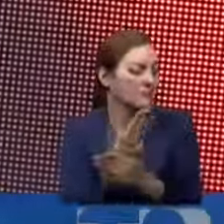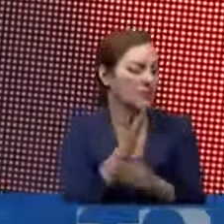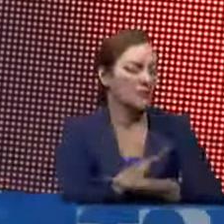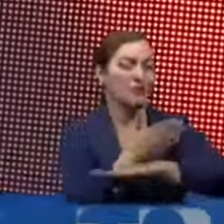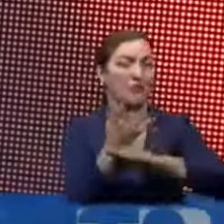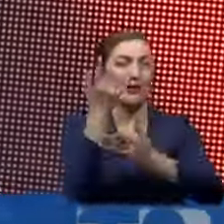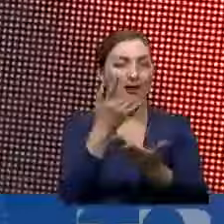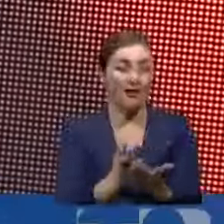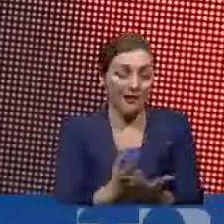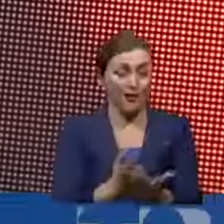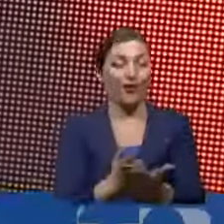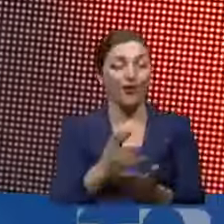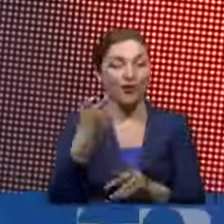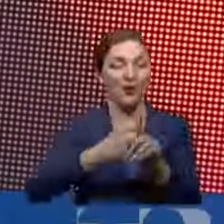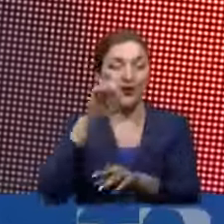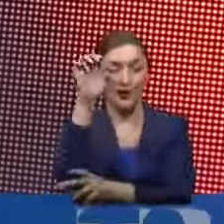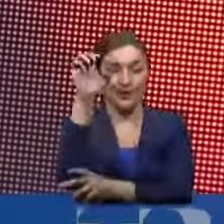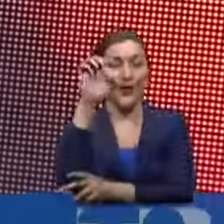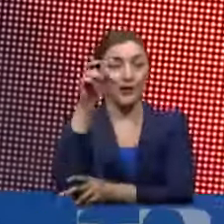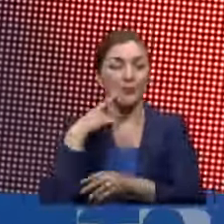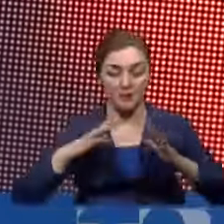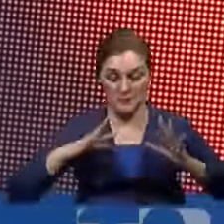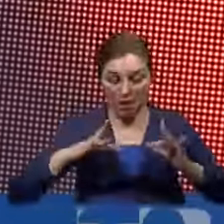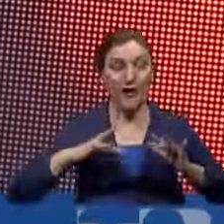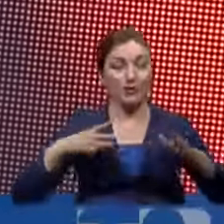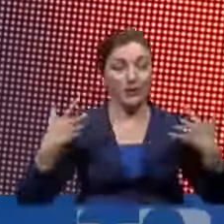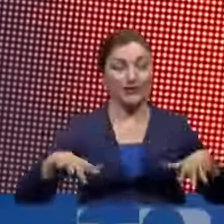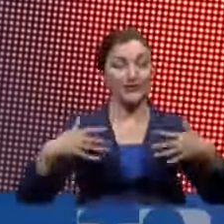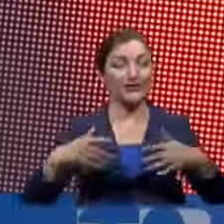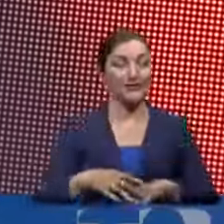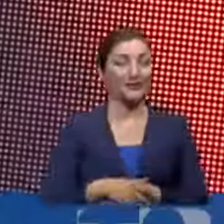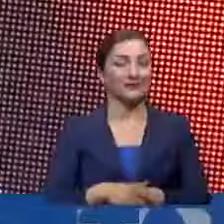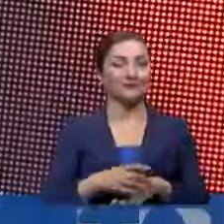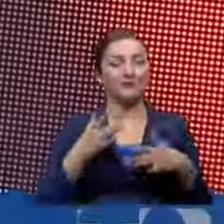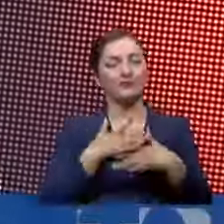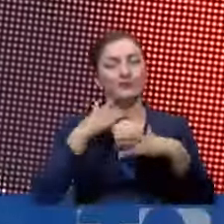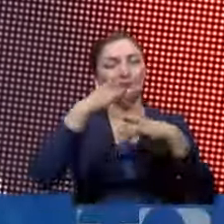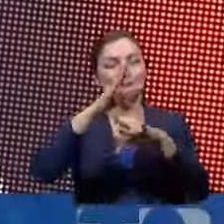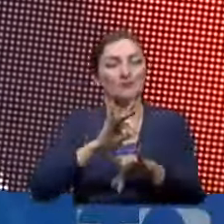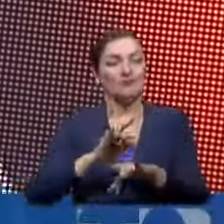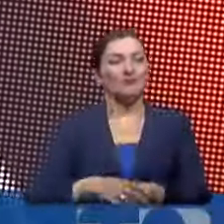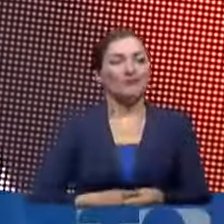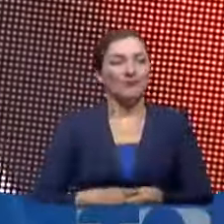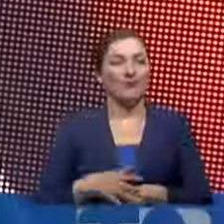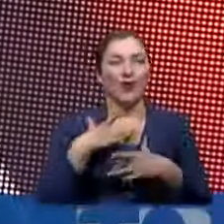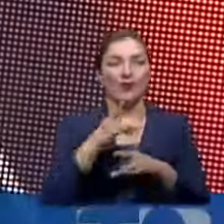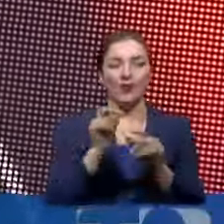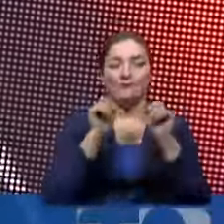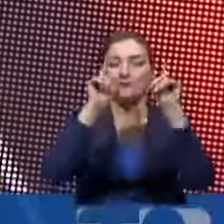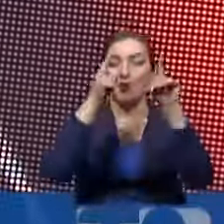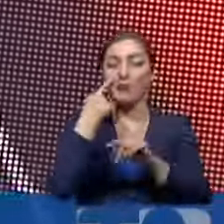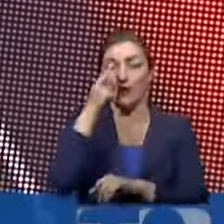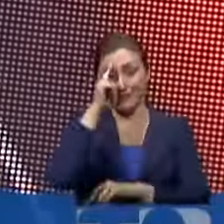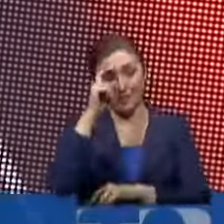lo tenemos grabado, de hecho lo grabamos ahora en enero, con estas vacaciones que tuvimos, y me encanta que ustedes van a tener muchas sorpresas.